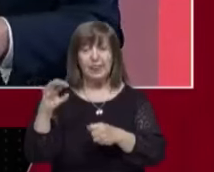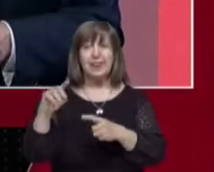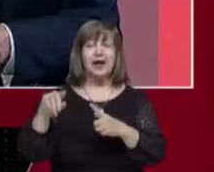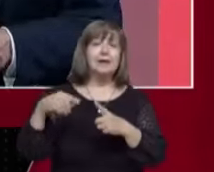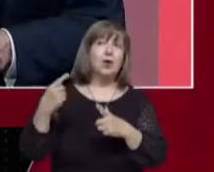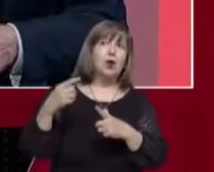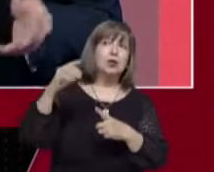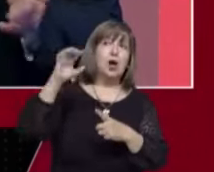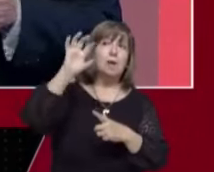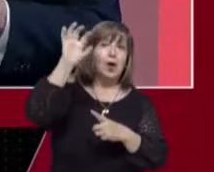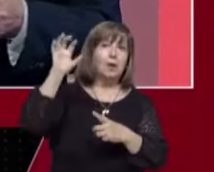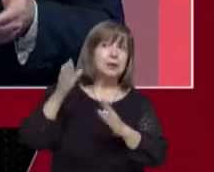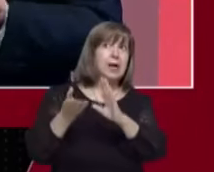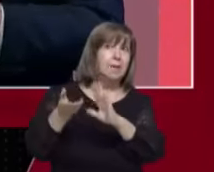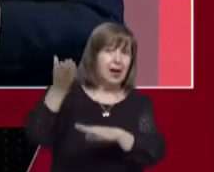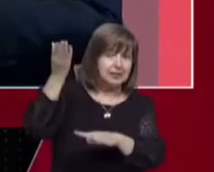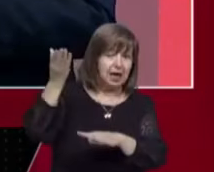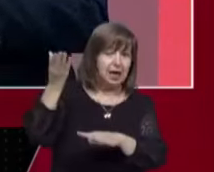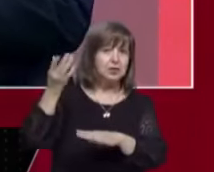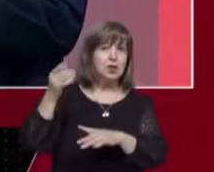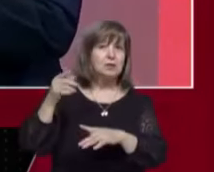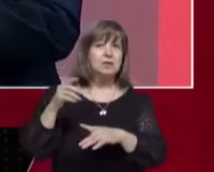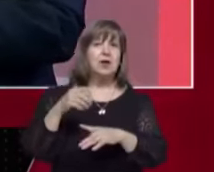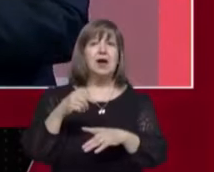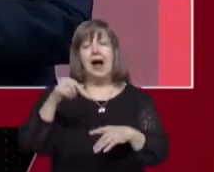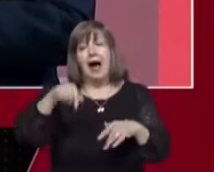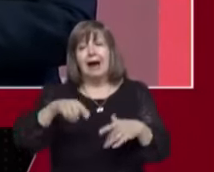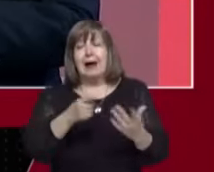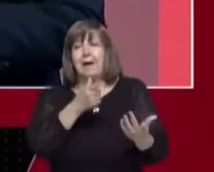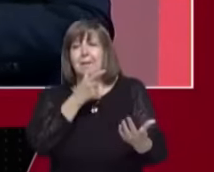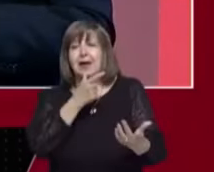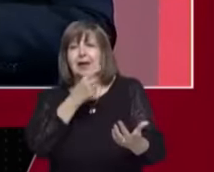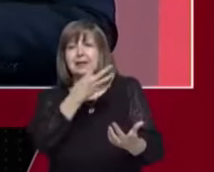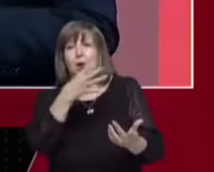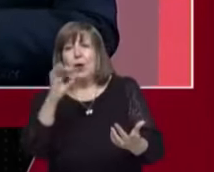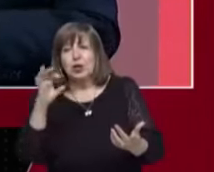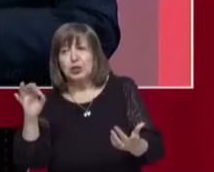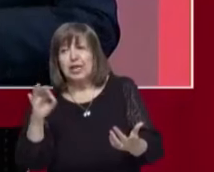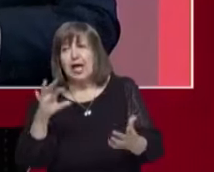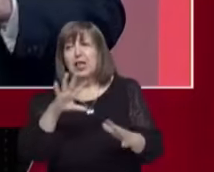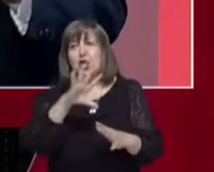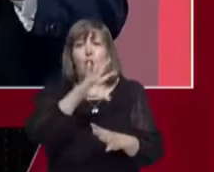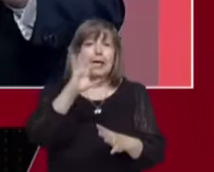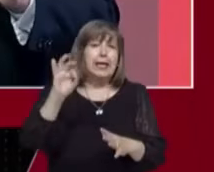Mendoza, una discusión que iría en torno de los 400, 500 pesos, quizás más cerca de los 500